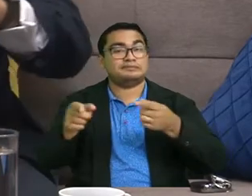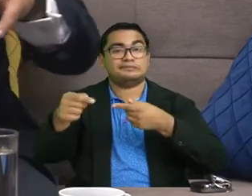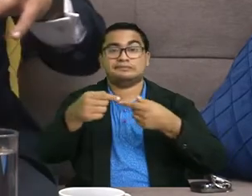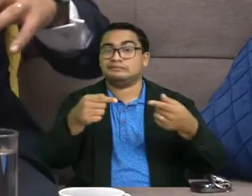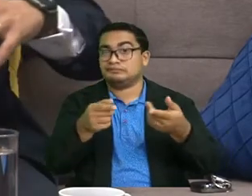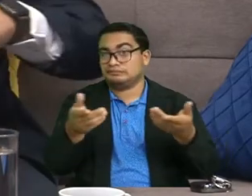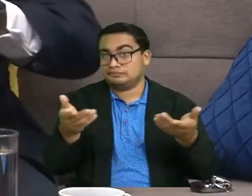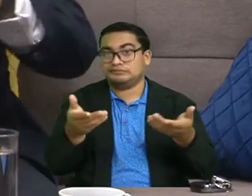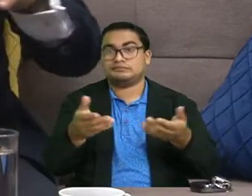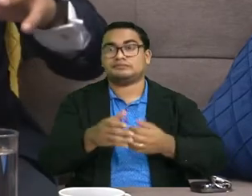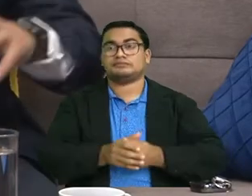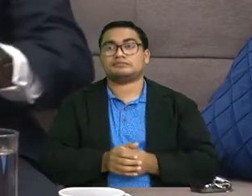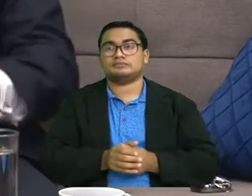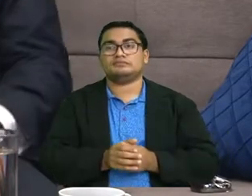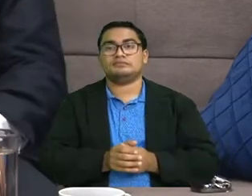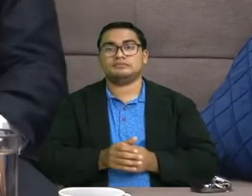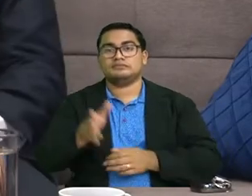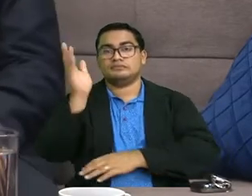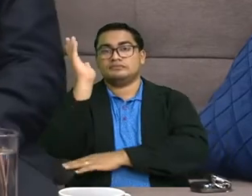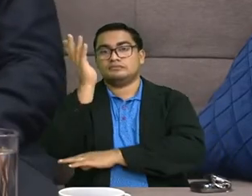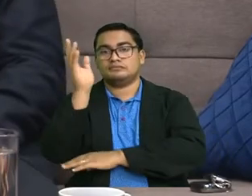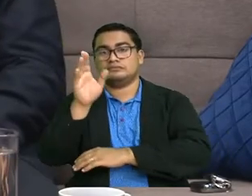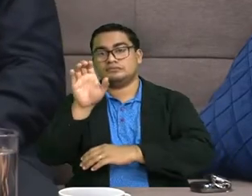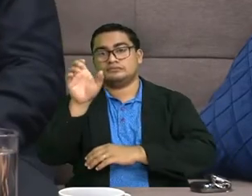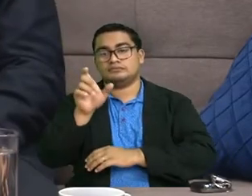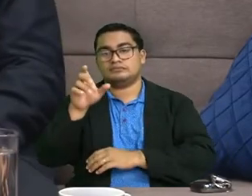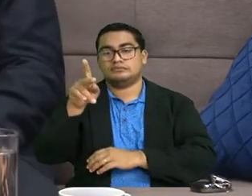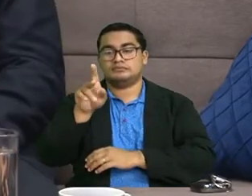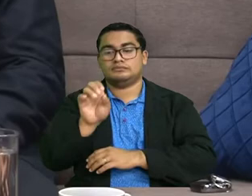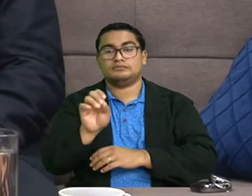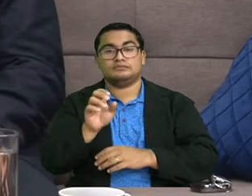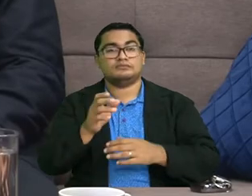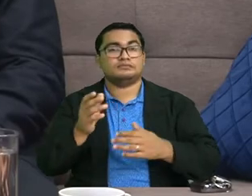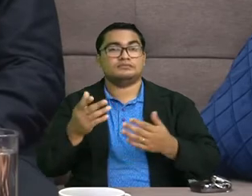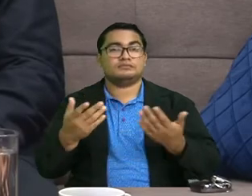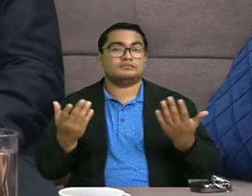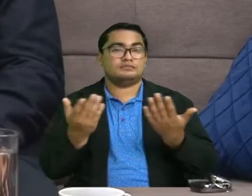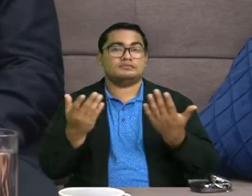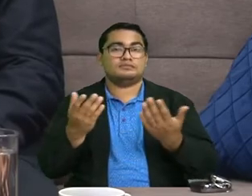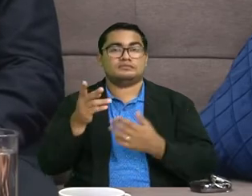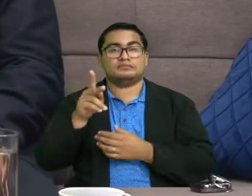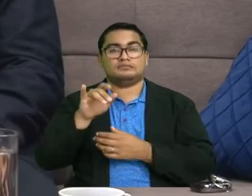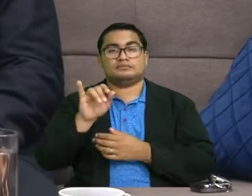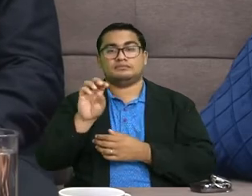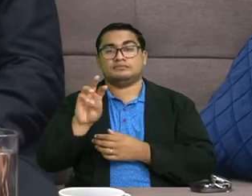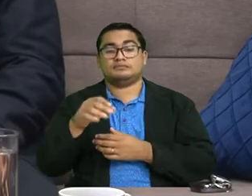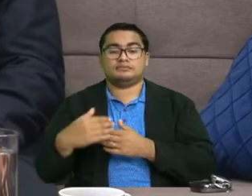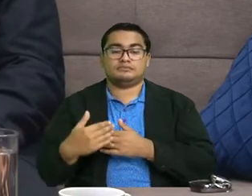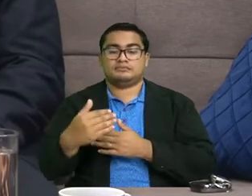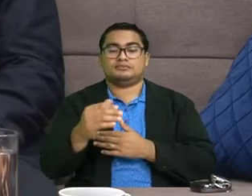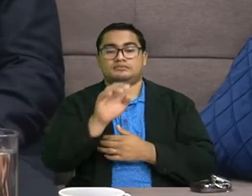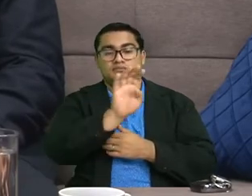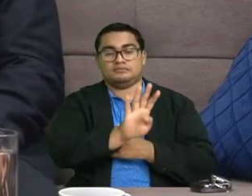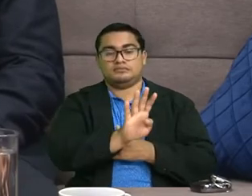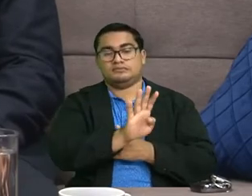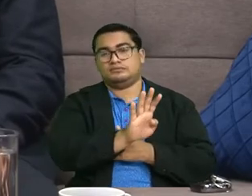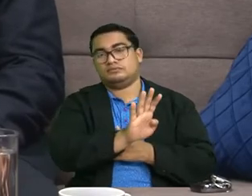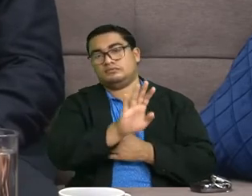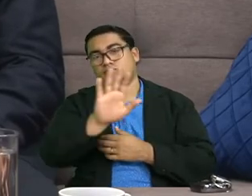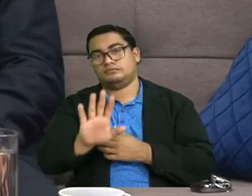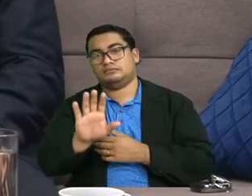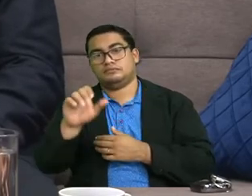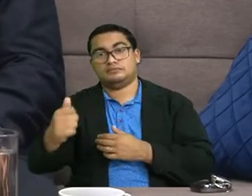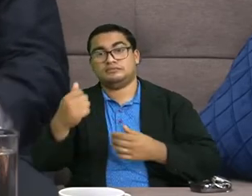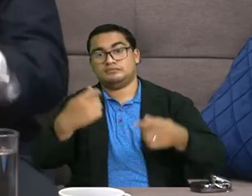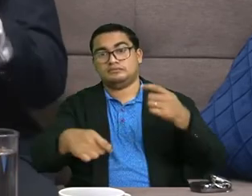Entonces, durante la Expo Pyme, que será los próximos 4, 5 y 6 de septiembre, vamos a